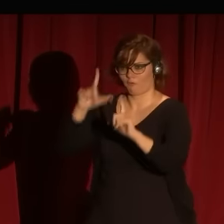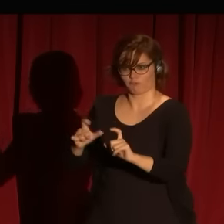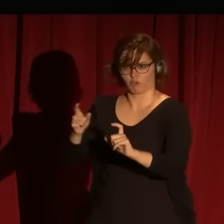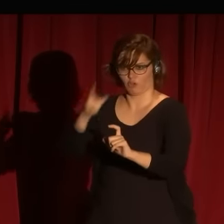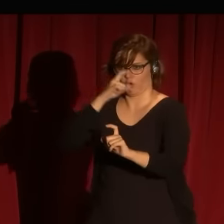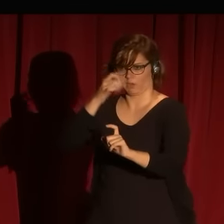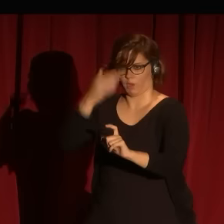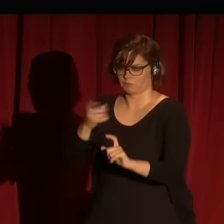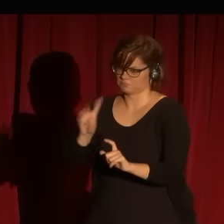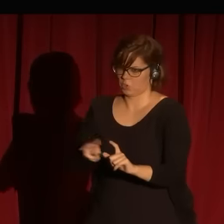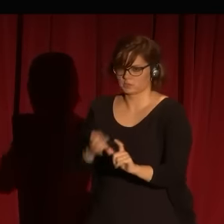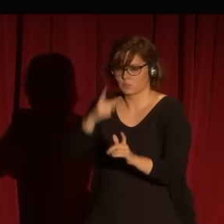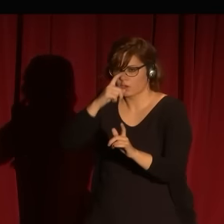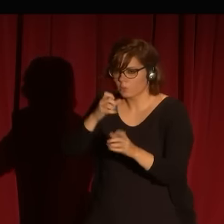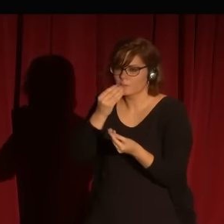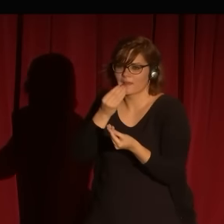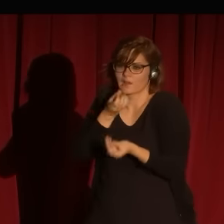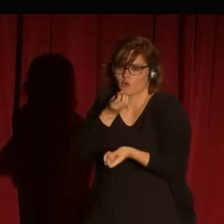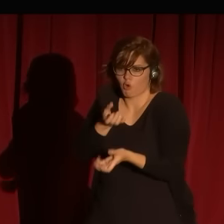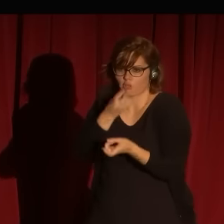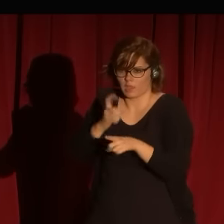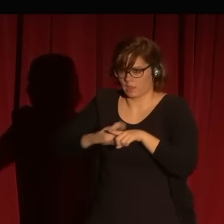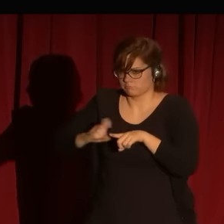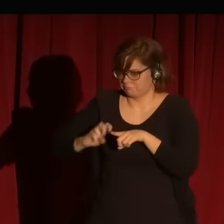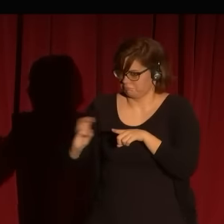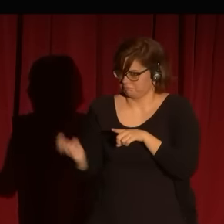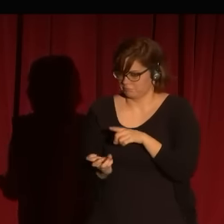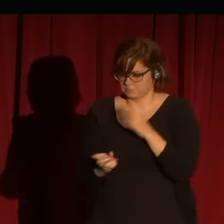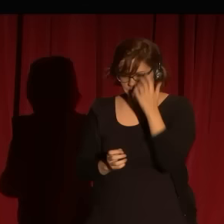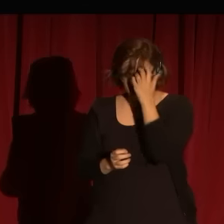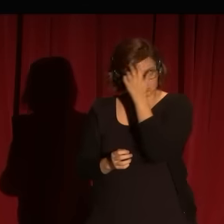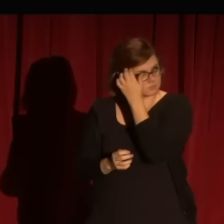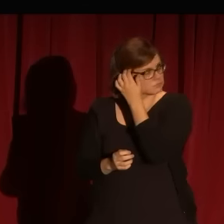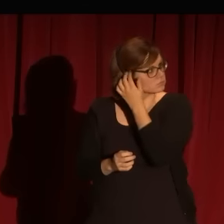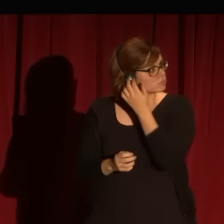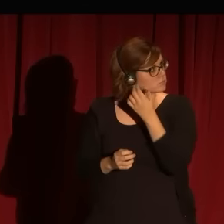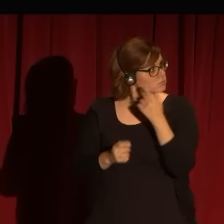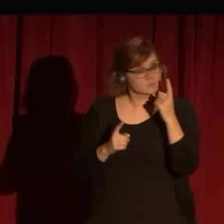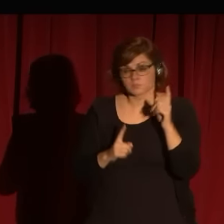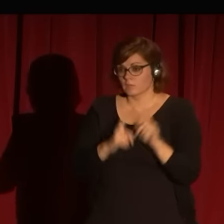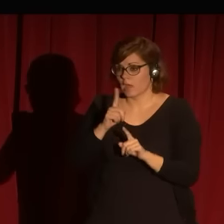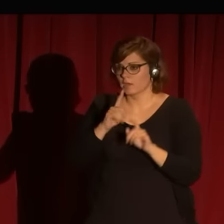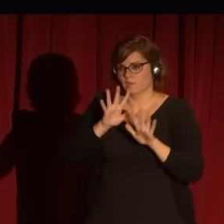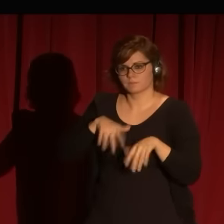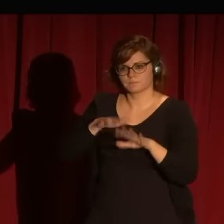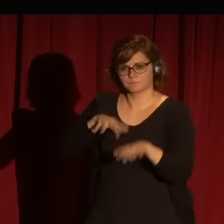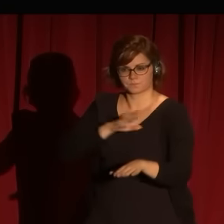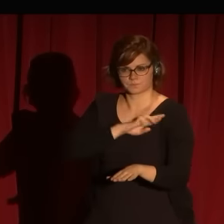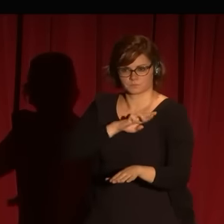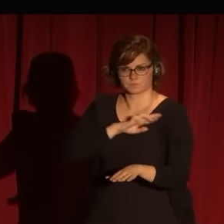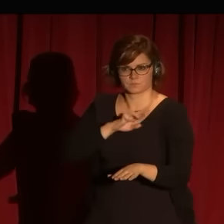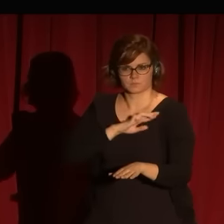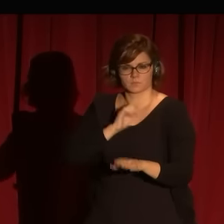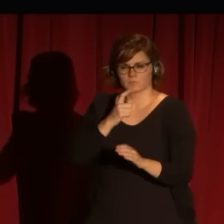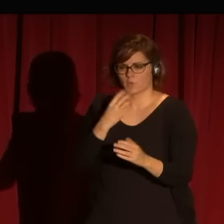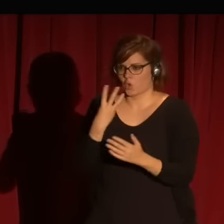como recuerdos en los que se cuenta el mismo tipo de cosa en el cuadro de arriba veis un desfile de congregaciones religiosas que es una de estas